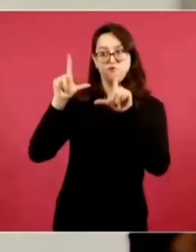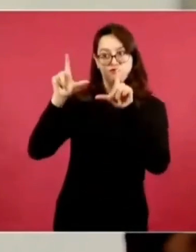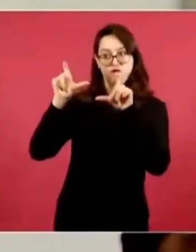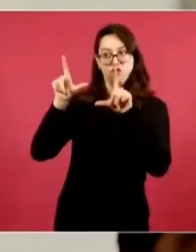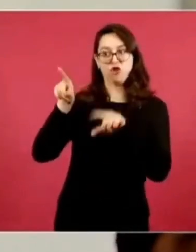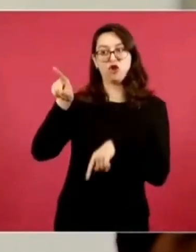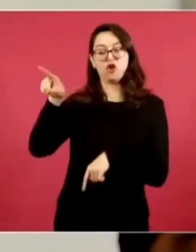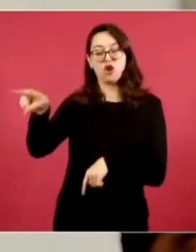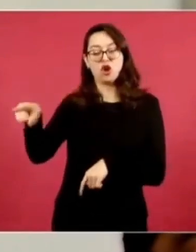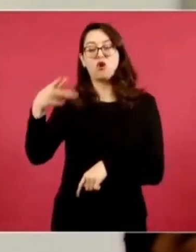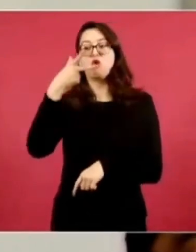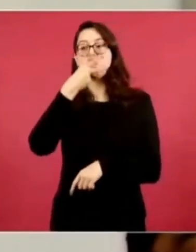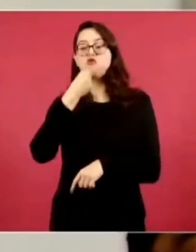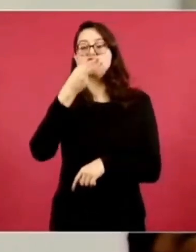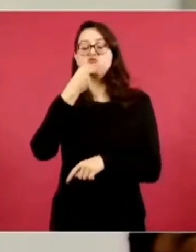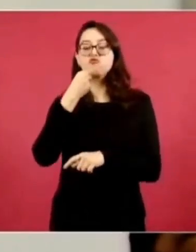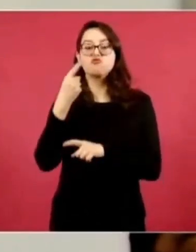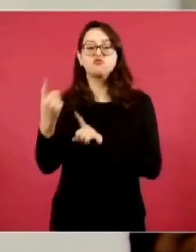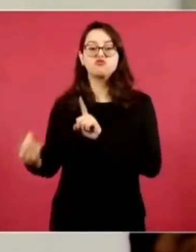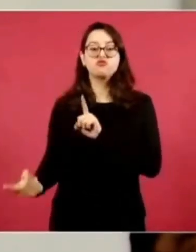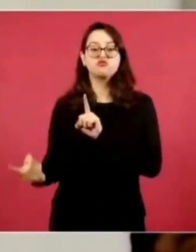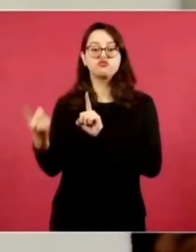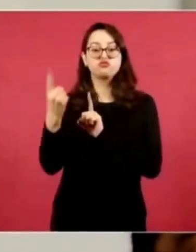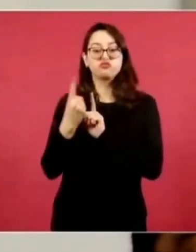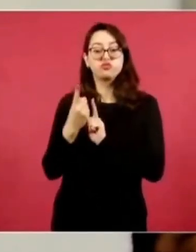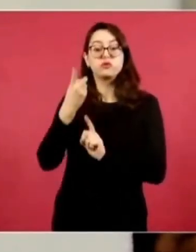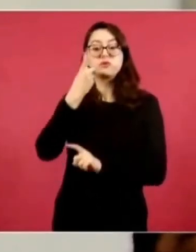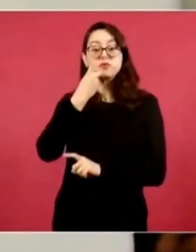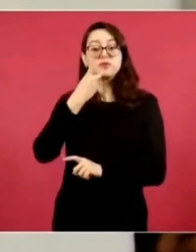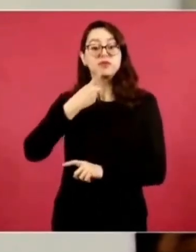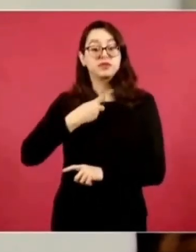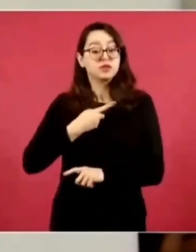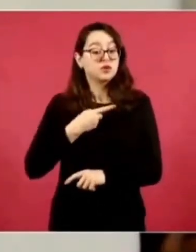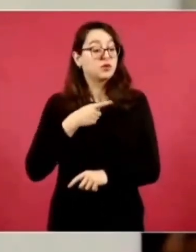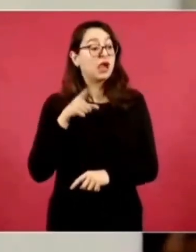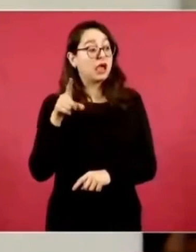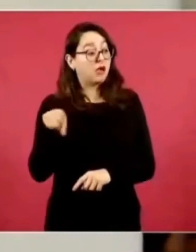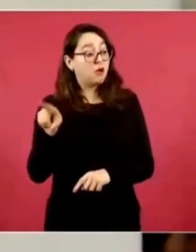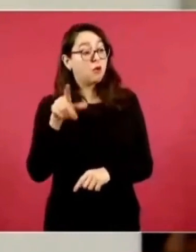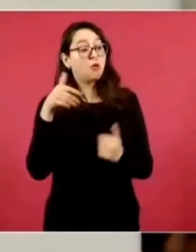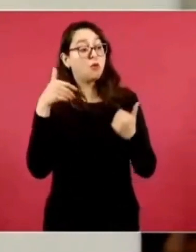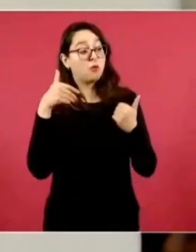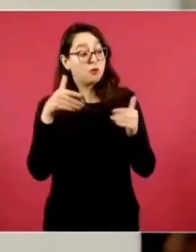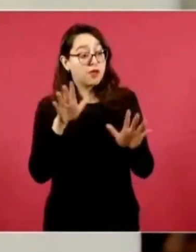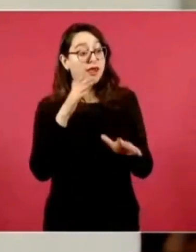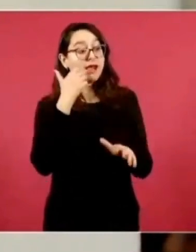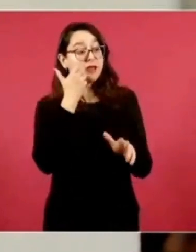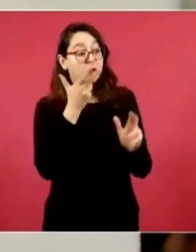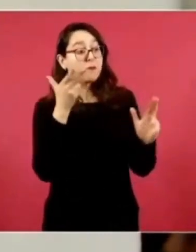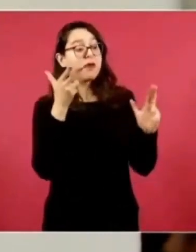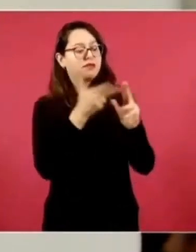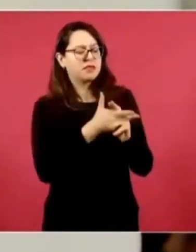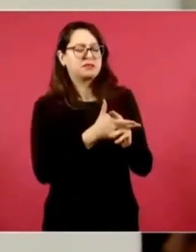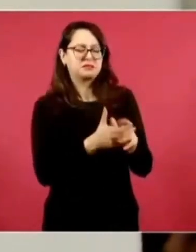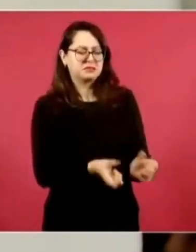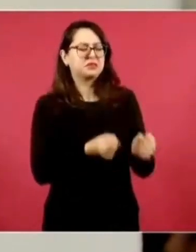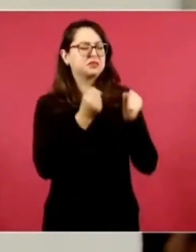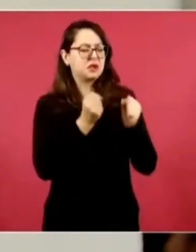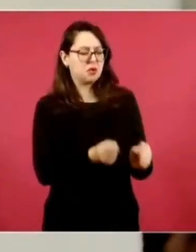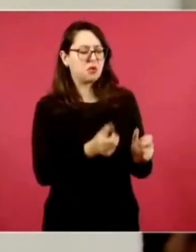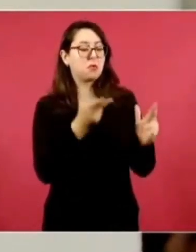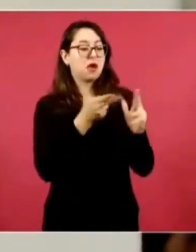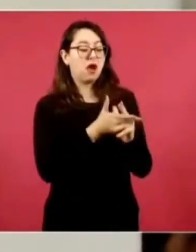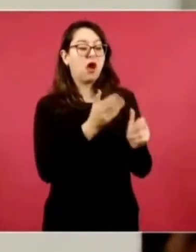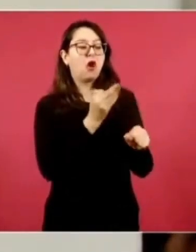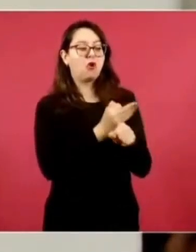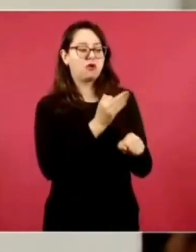acercó y me dijo, mira, si te hubieran querido matar, te matan. Esto nada más fue un mensaje para